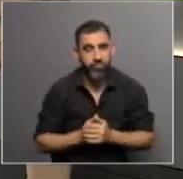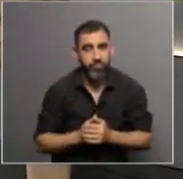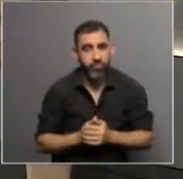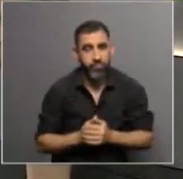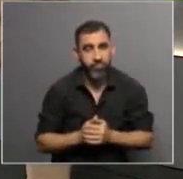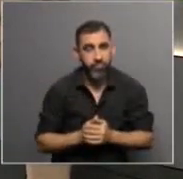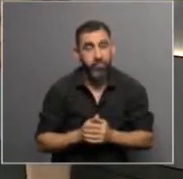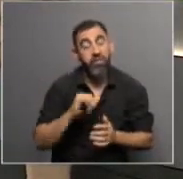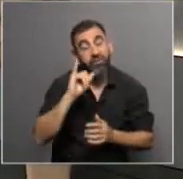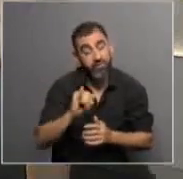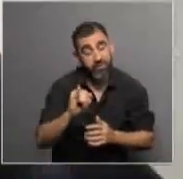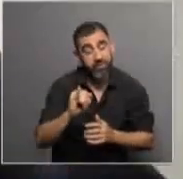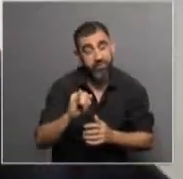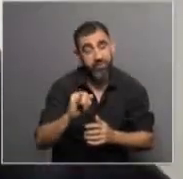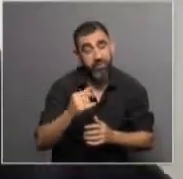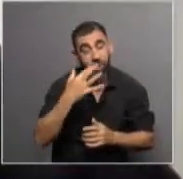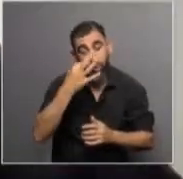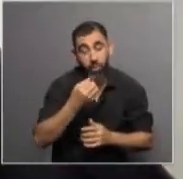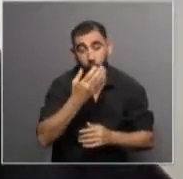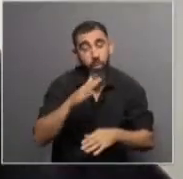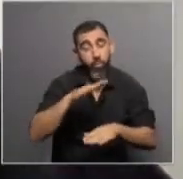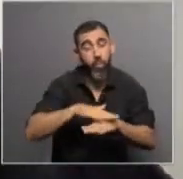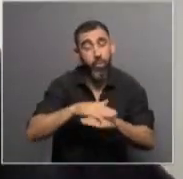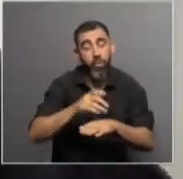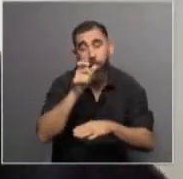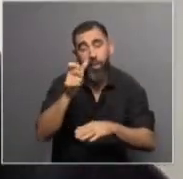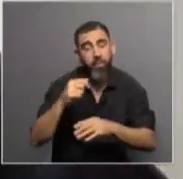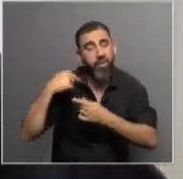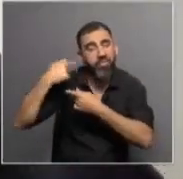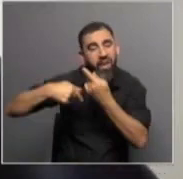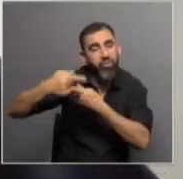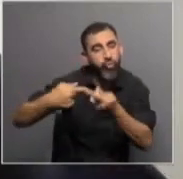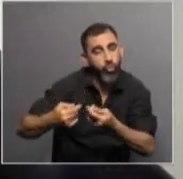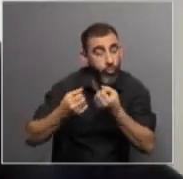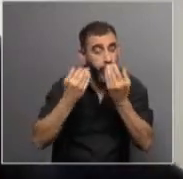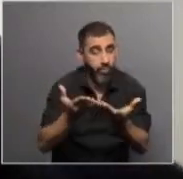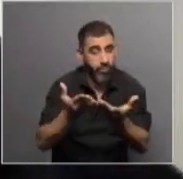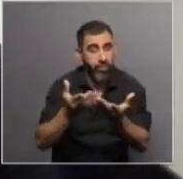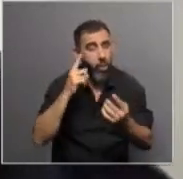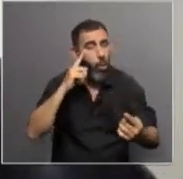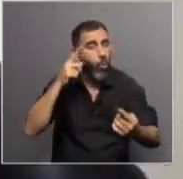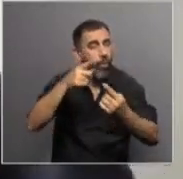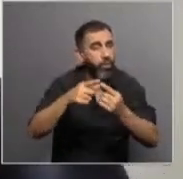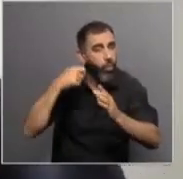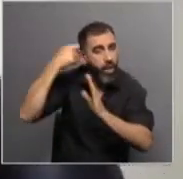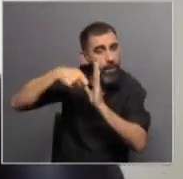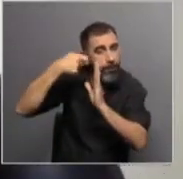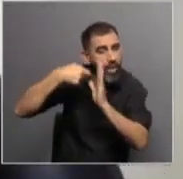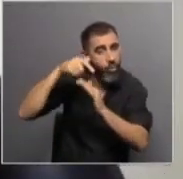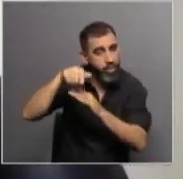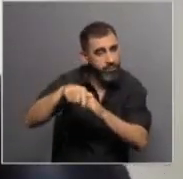Sí, yo pienso que es oportuno el uso de la palabra tradición, porque justamente una de las intenciones de la película